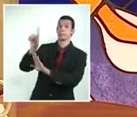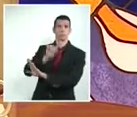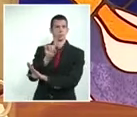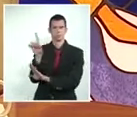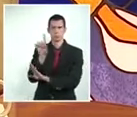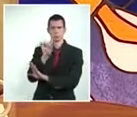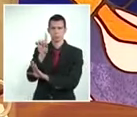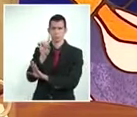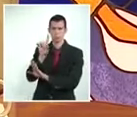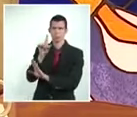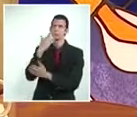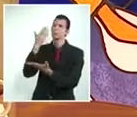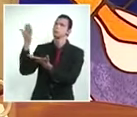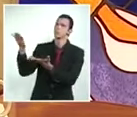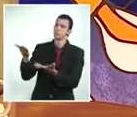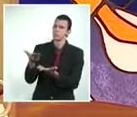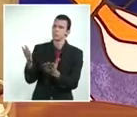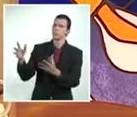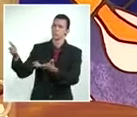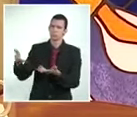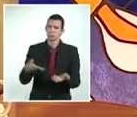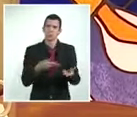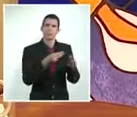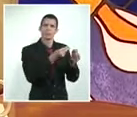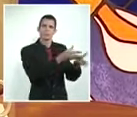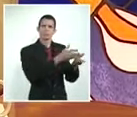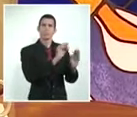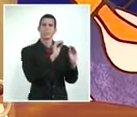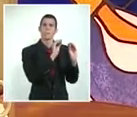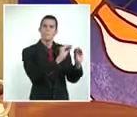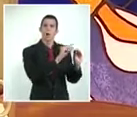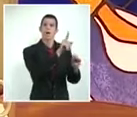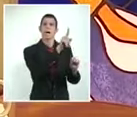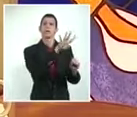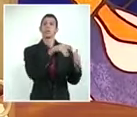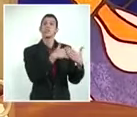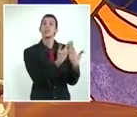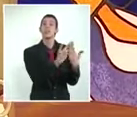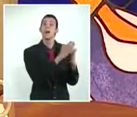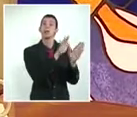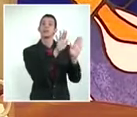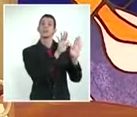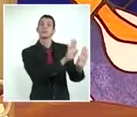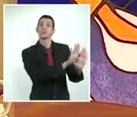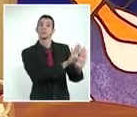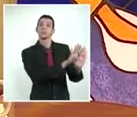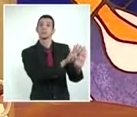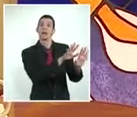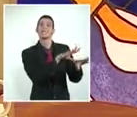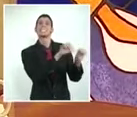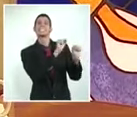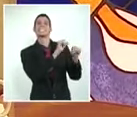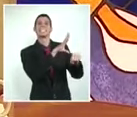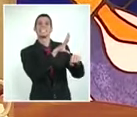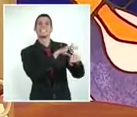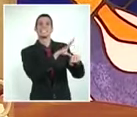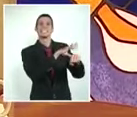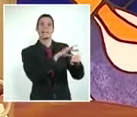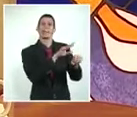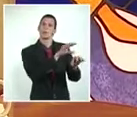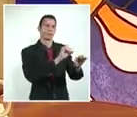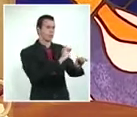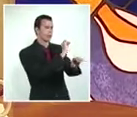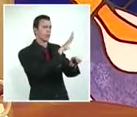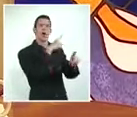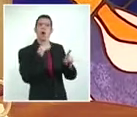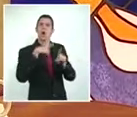serán aislados, como se ha dicho, el periodo necesario. Si se detecta la enfermedad, serán tratados y curados como lo hacemos